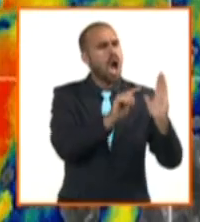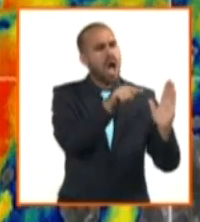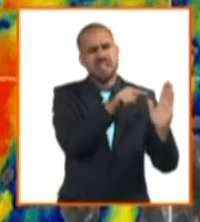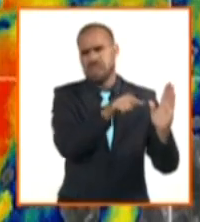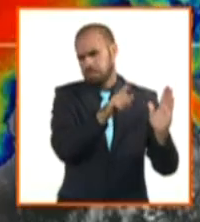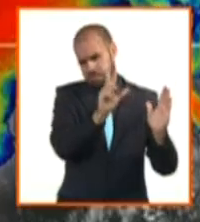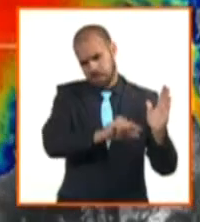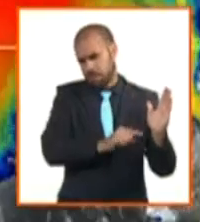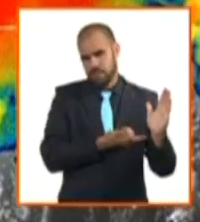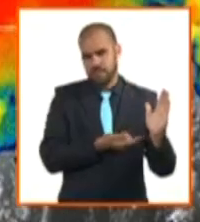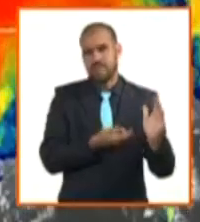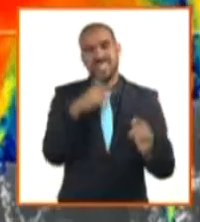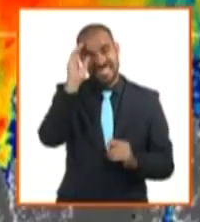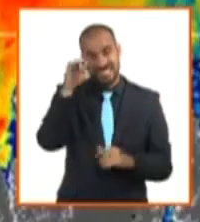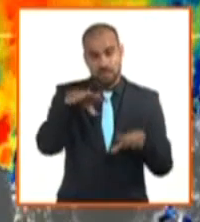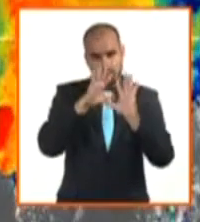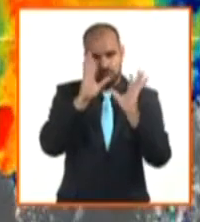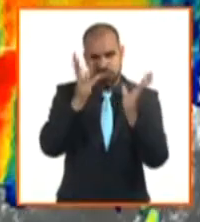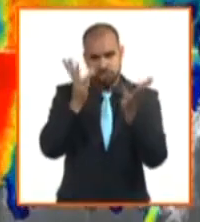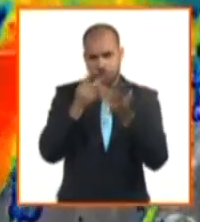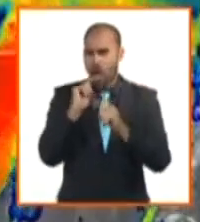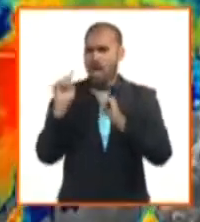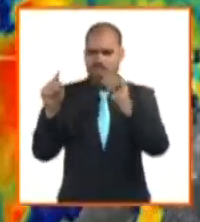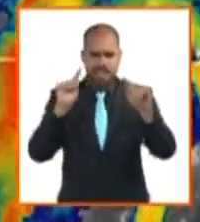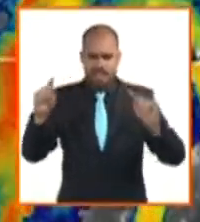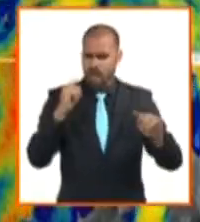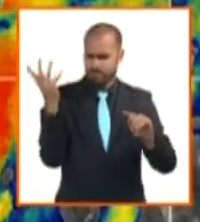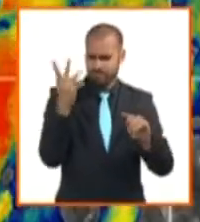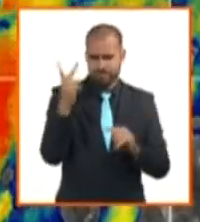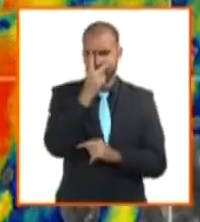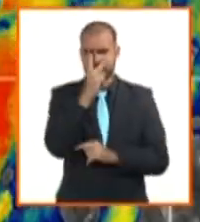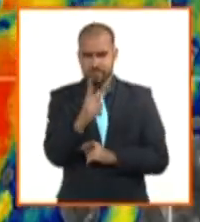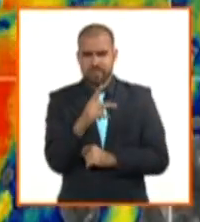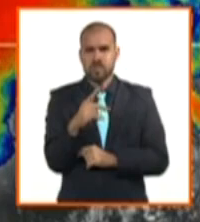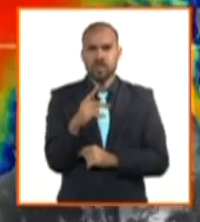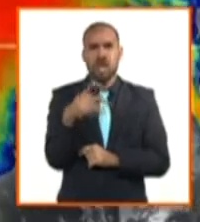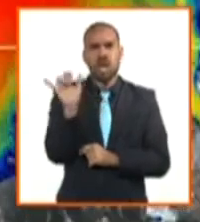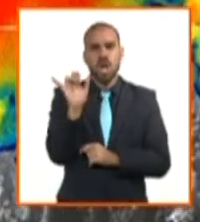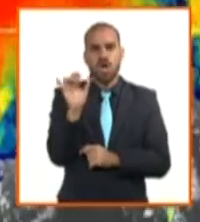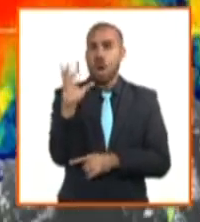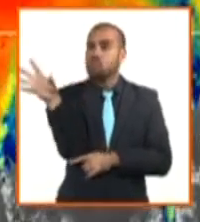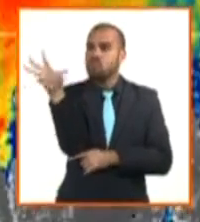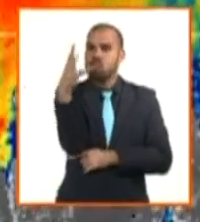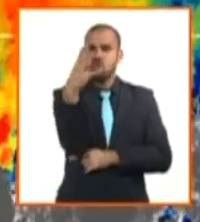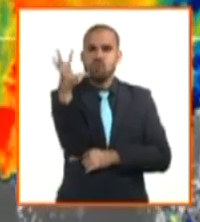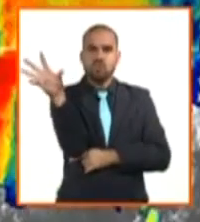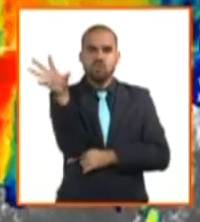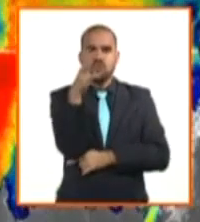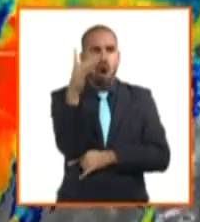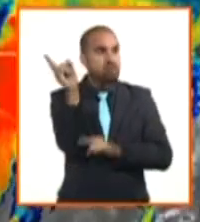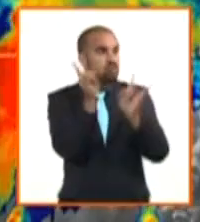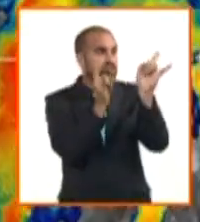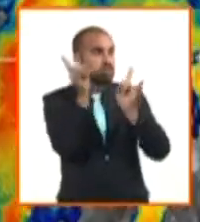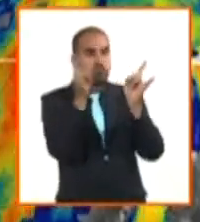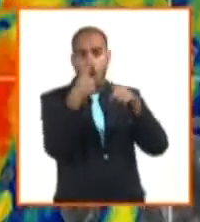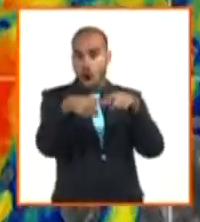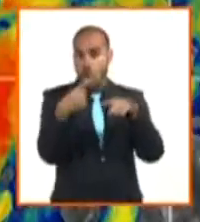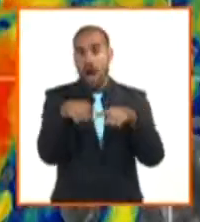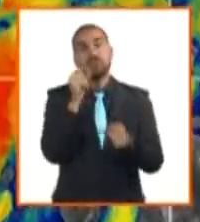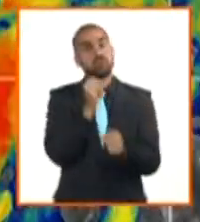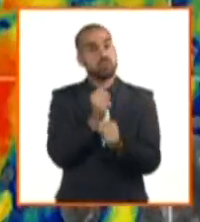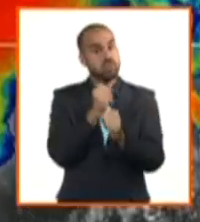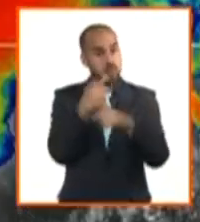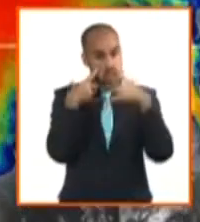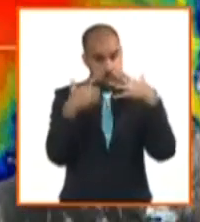estaciones meteorológicas los radares los centros meteorológicos provinciales que han jugado un papel muy importante porque además de toda la información